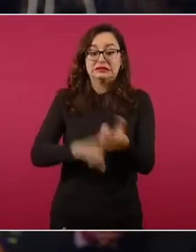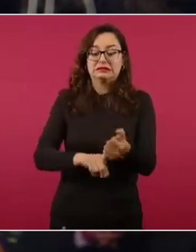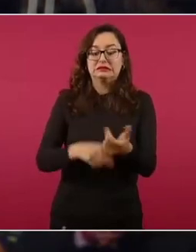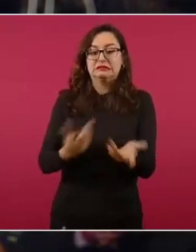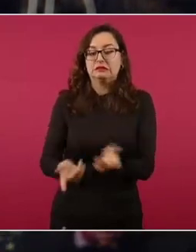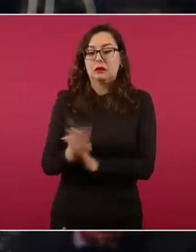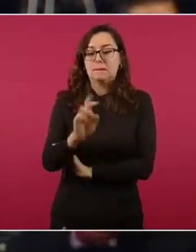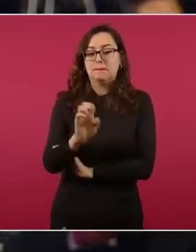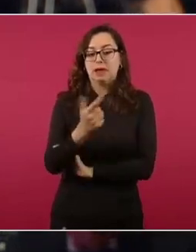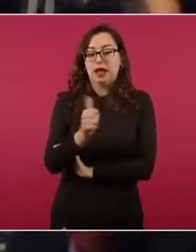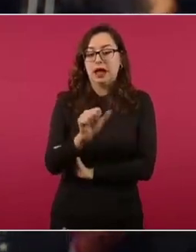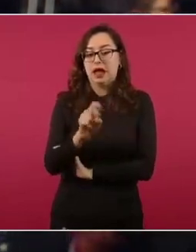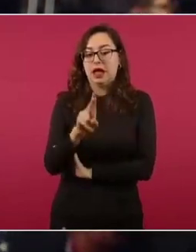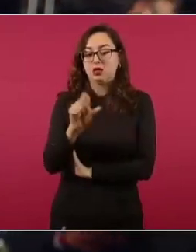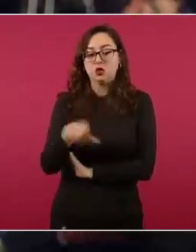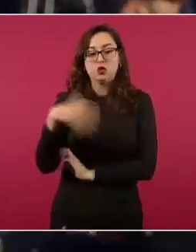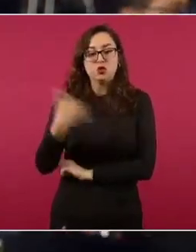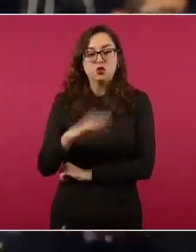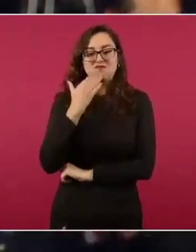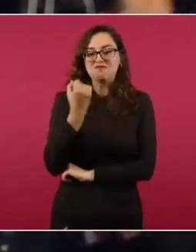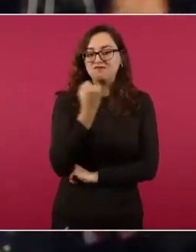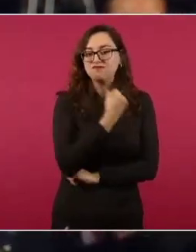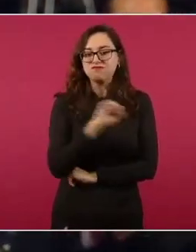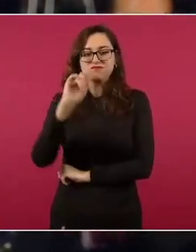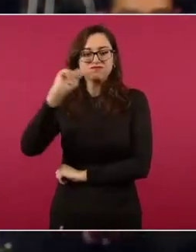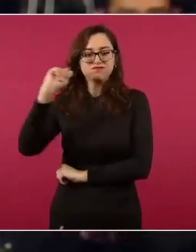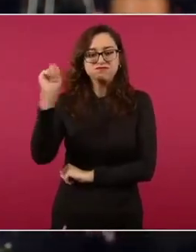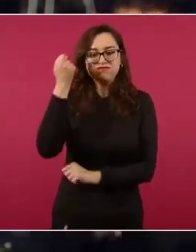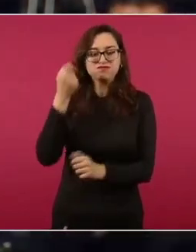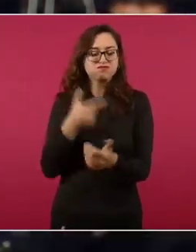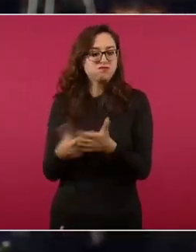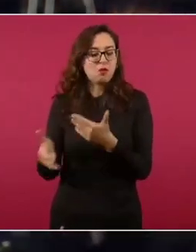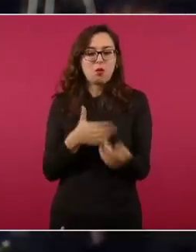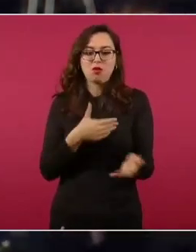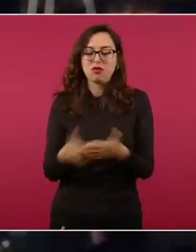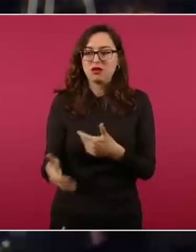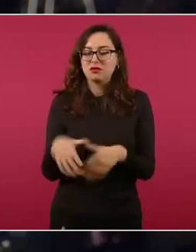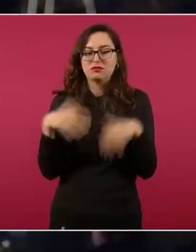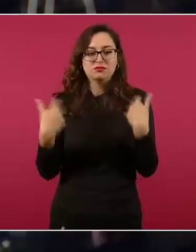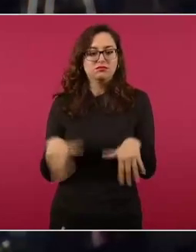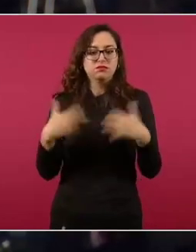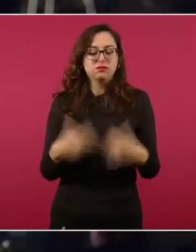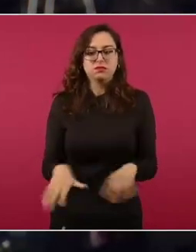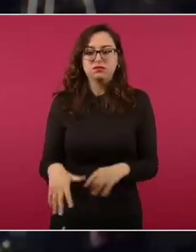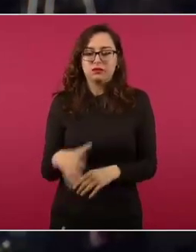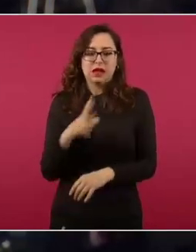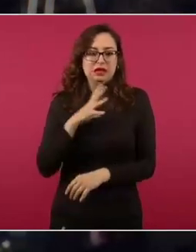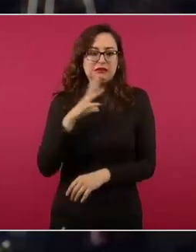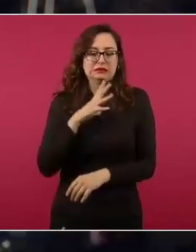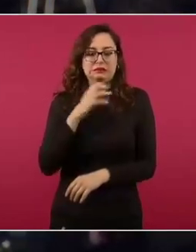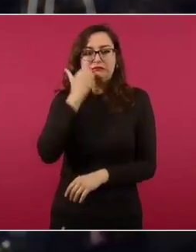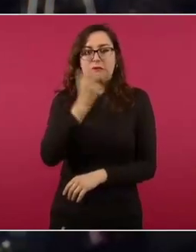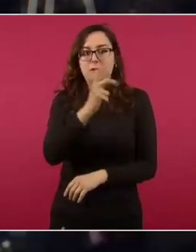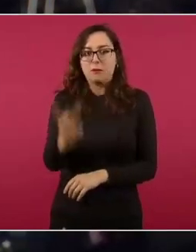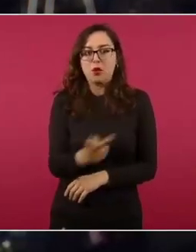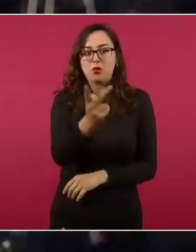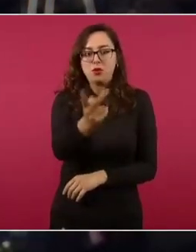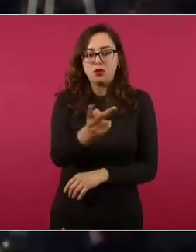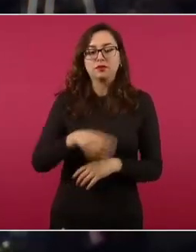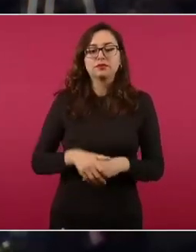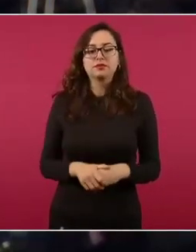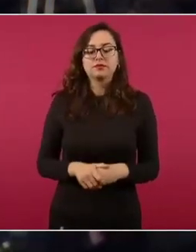puede pues atacar incluso comunicaciones encriptadas, preguntarle su opinión acerca de que este